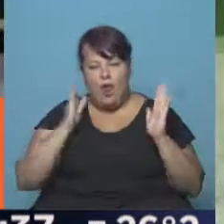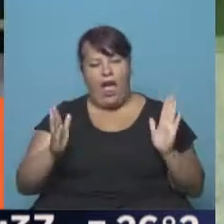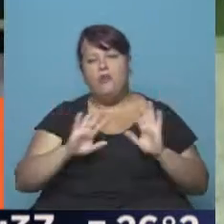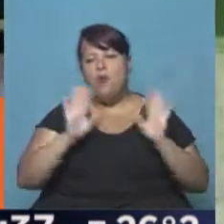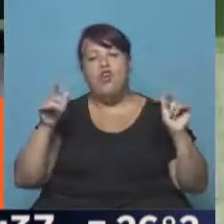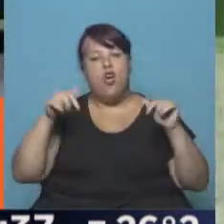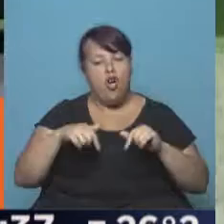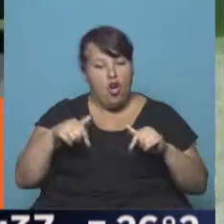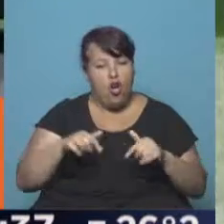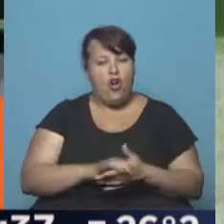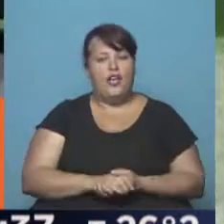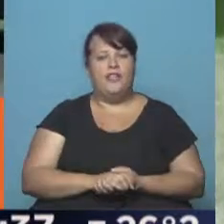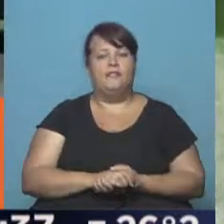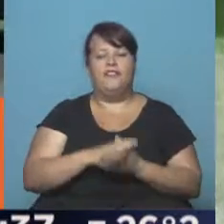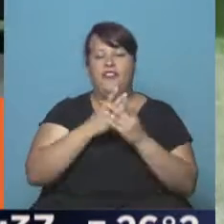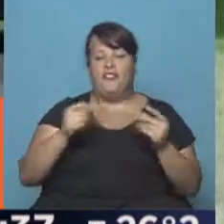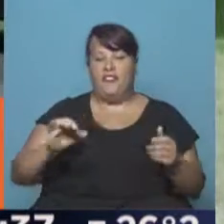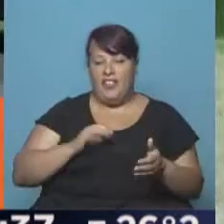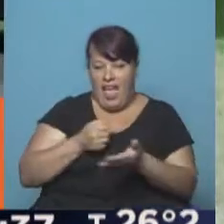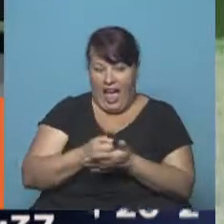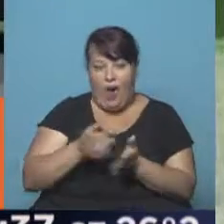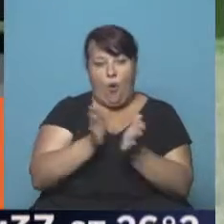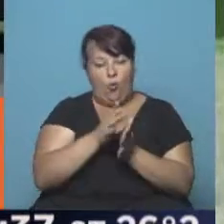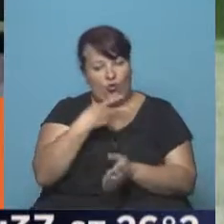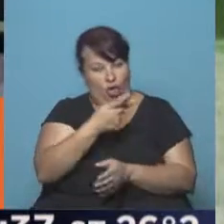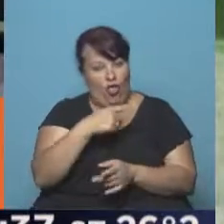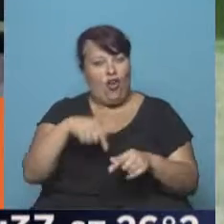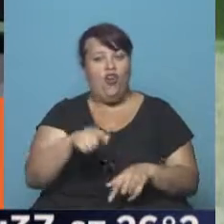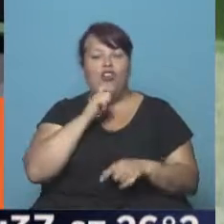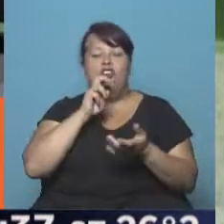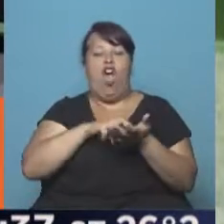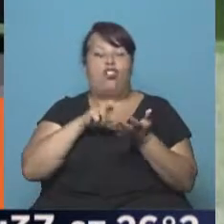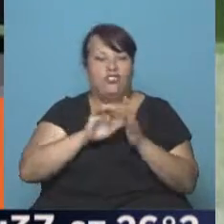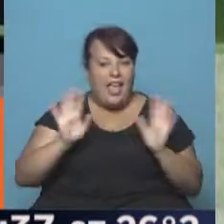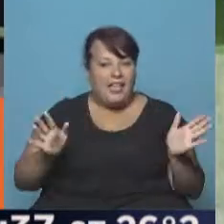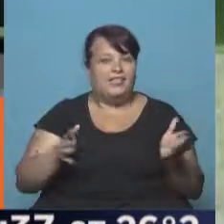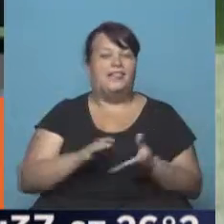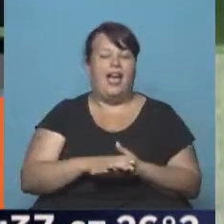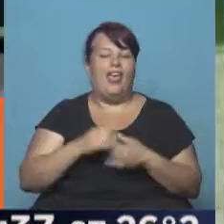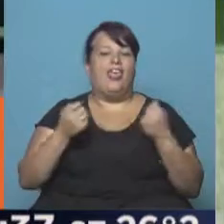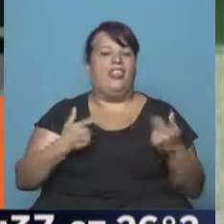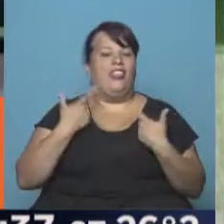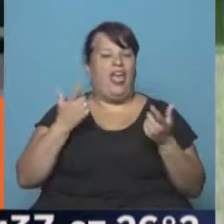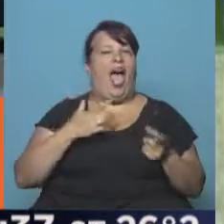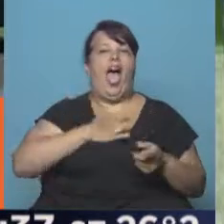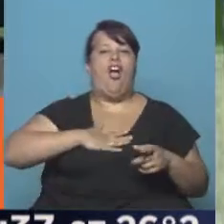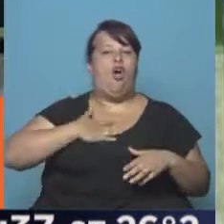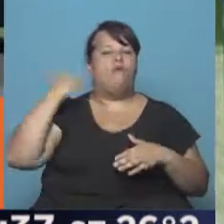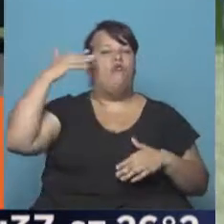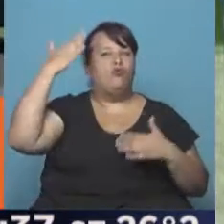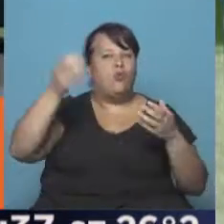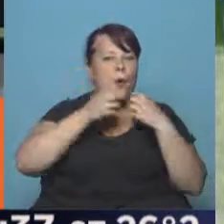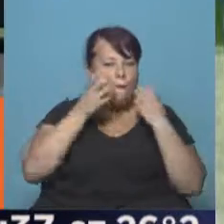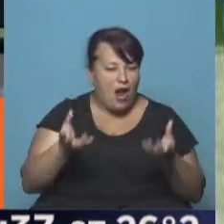bueno y hoy cerrando el año acá con usted en una noticia que obviamente genera una sensación de un futuro